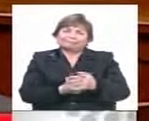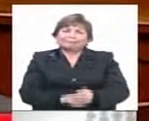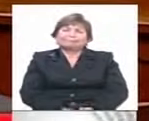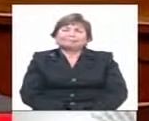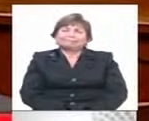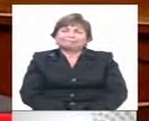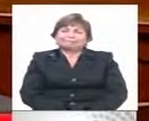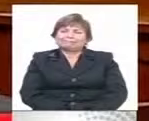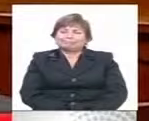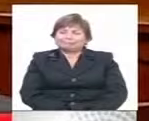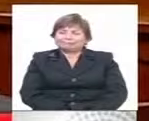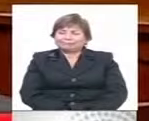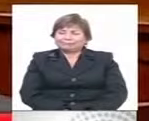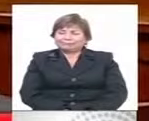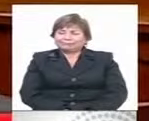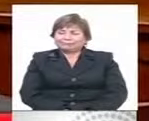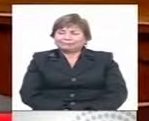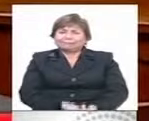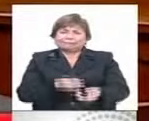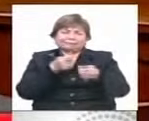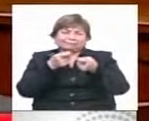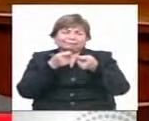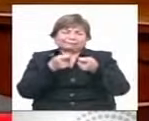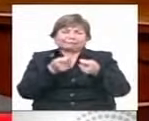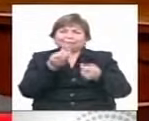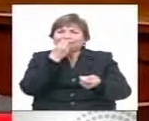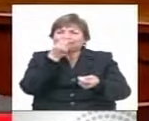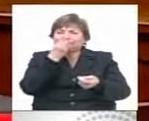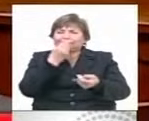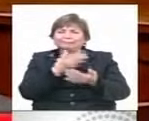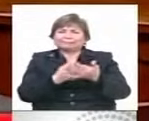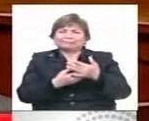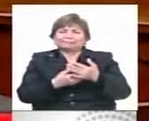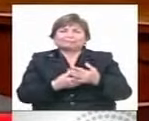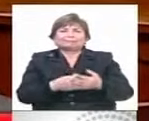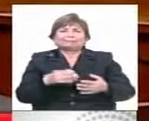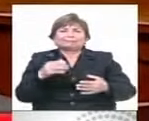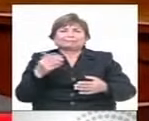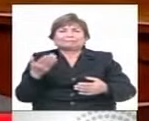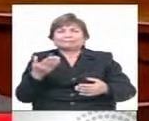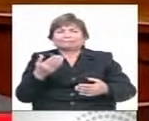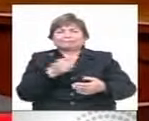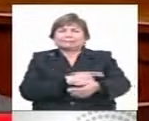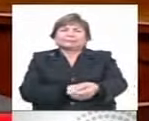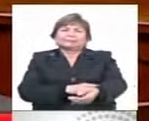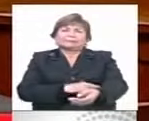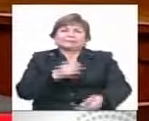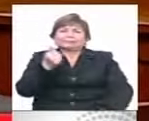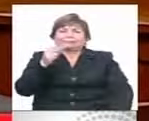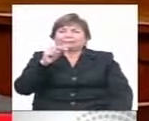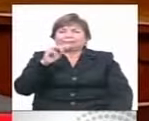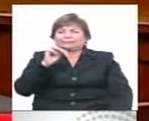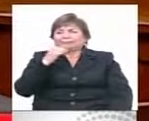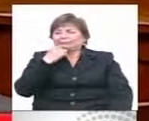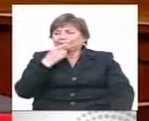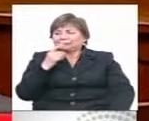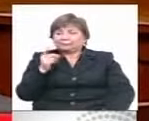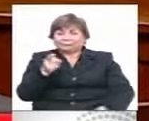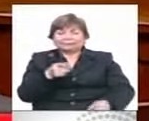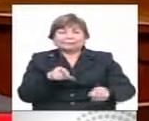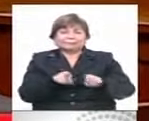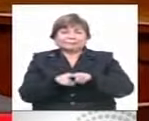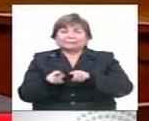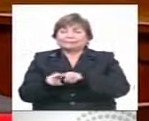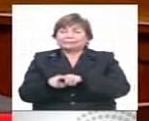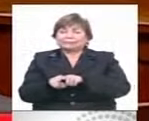sociales. Lucha contra la desnutrición infantil y la anemia. Las sociedades son también reflejo